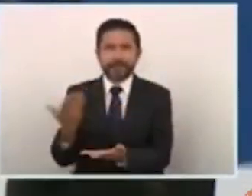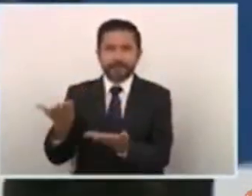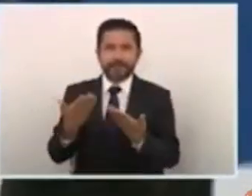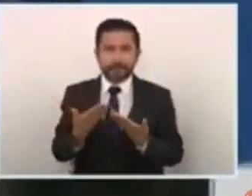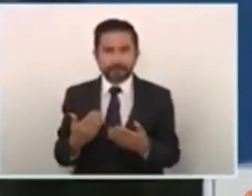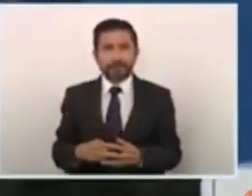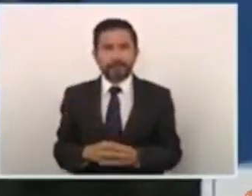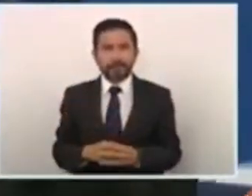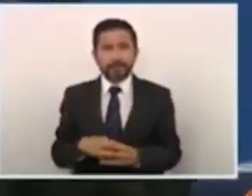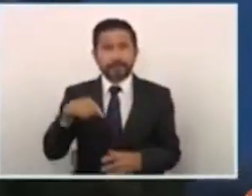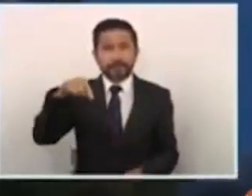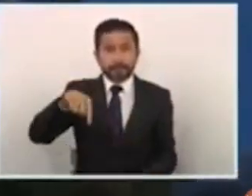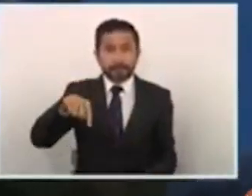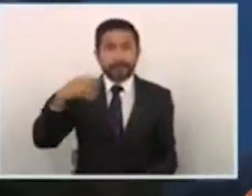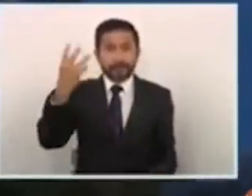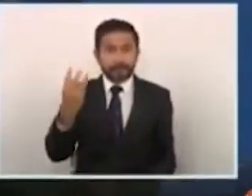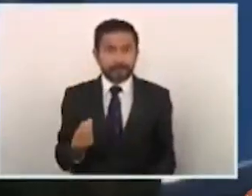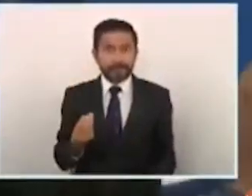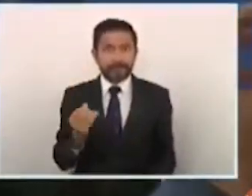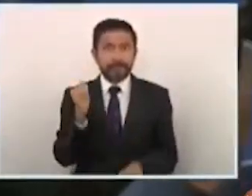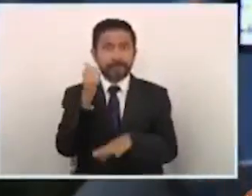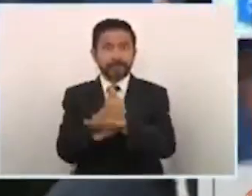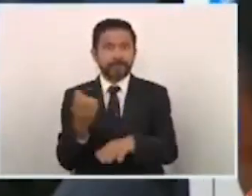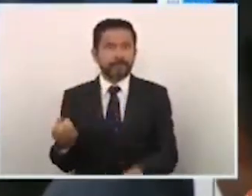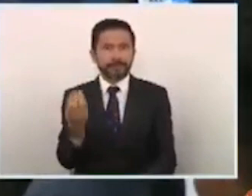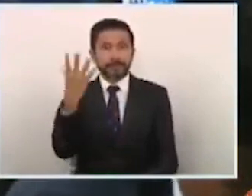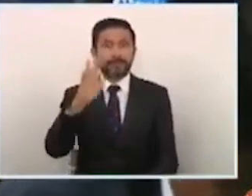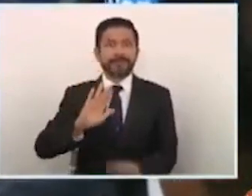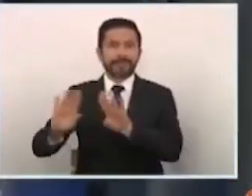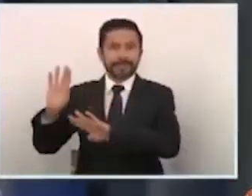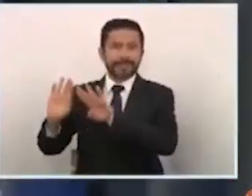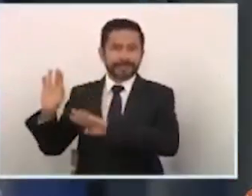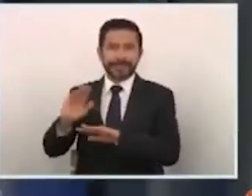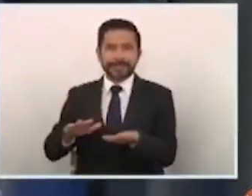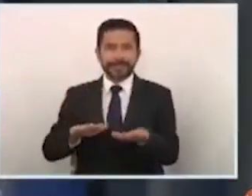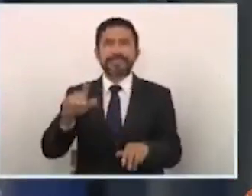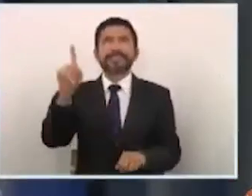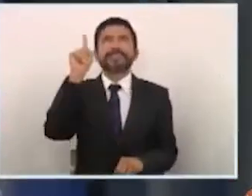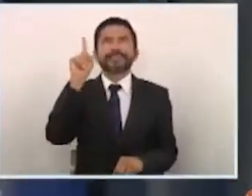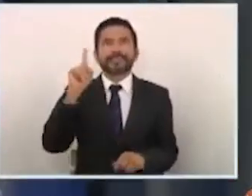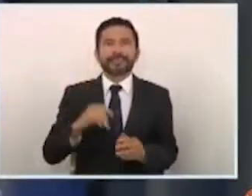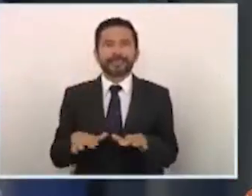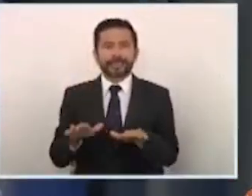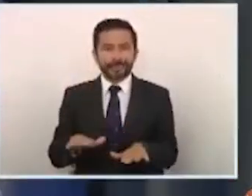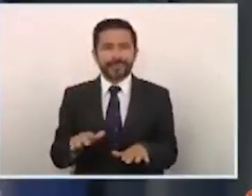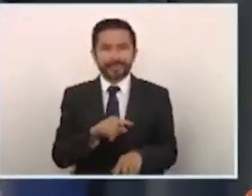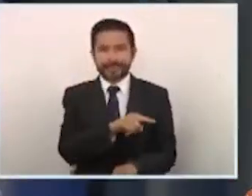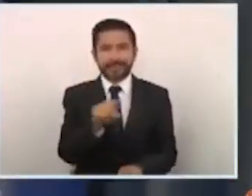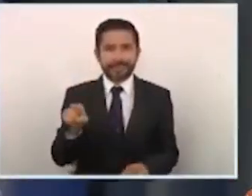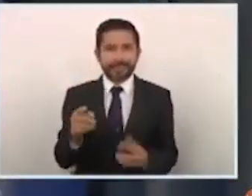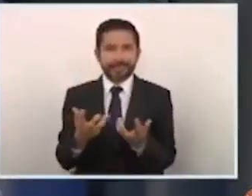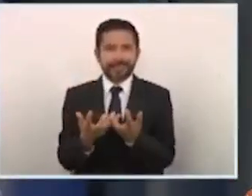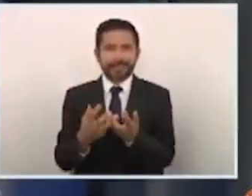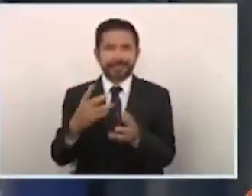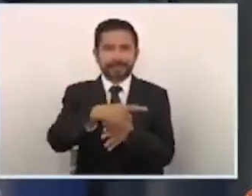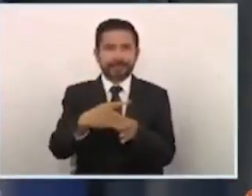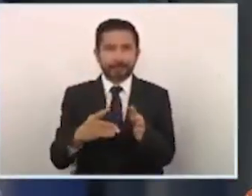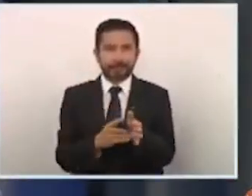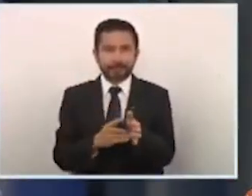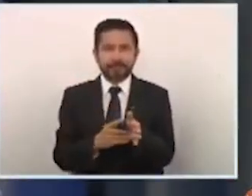debemos. Este día se hizo historia. Gracias a Dios y gracias a ustedes, colegas